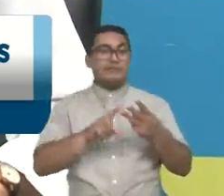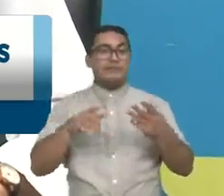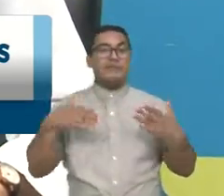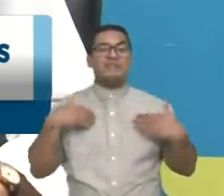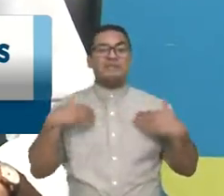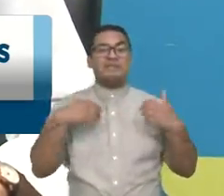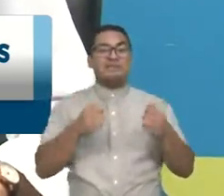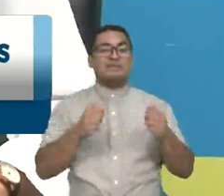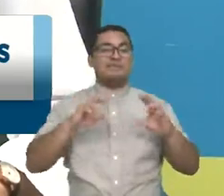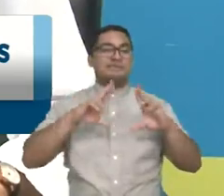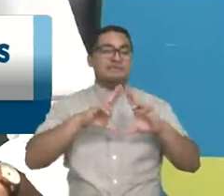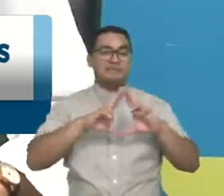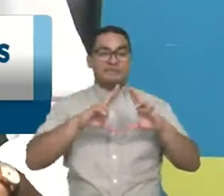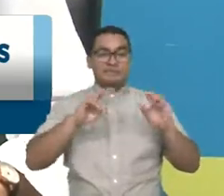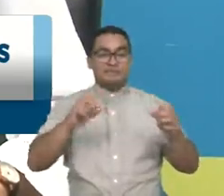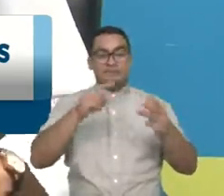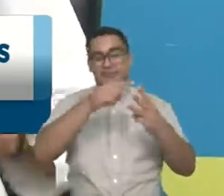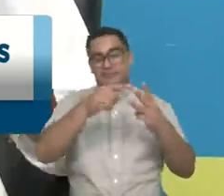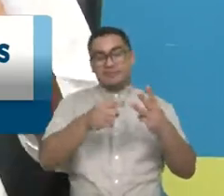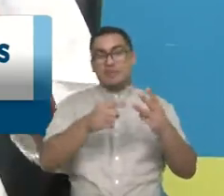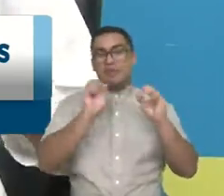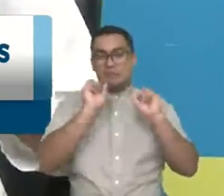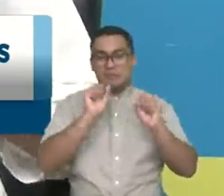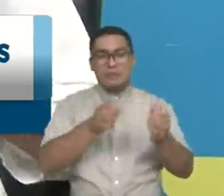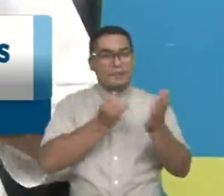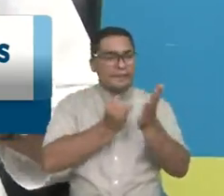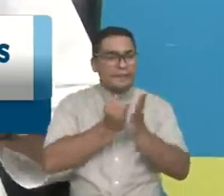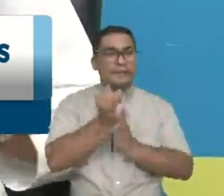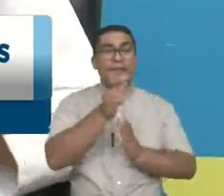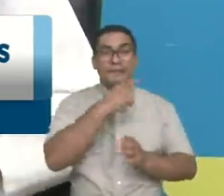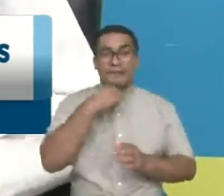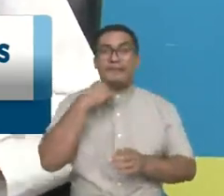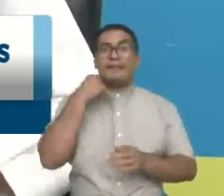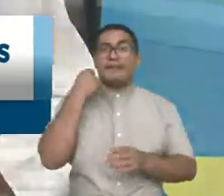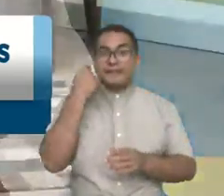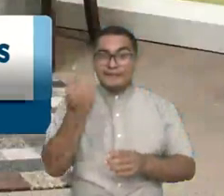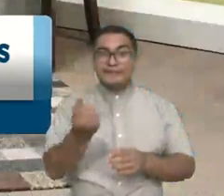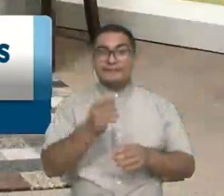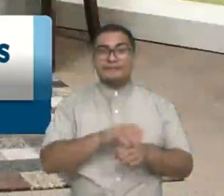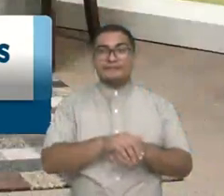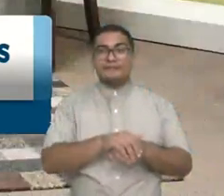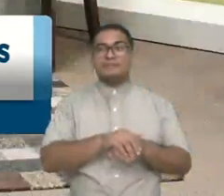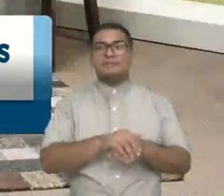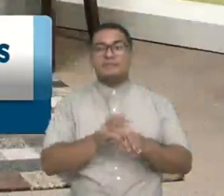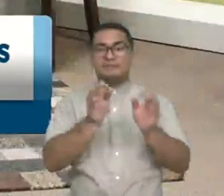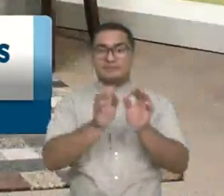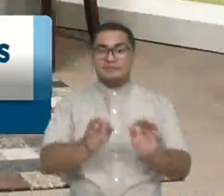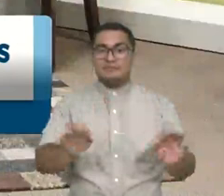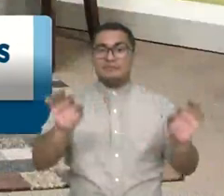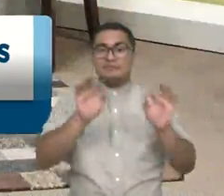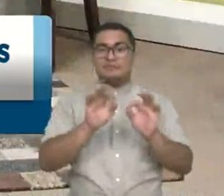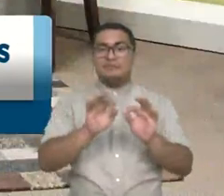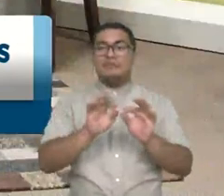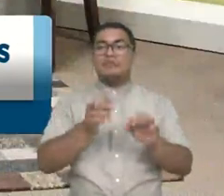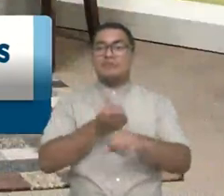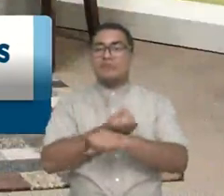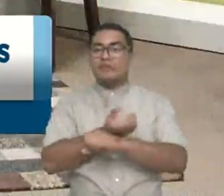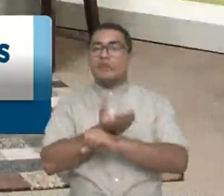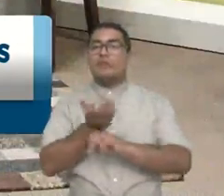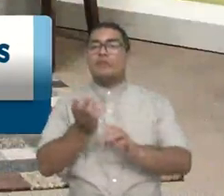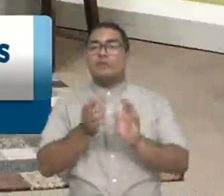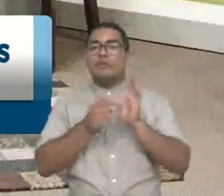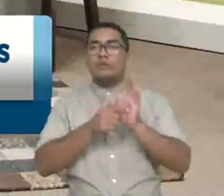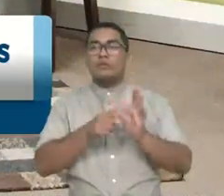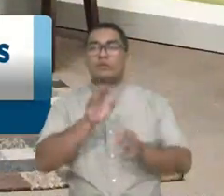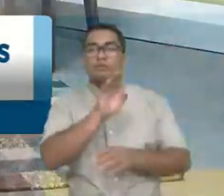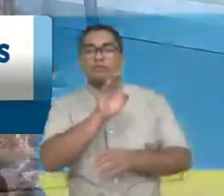salud MINSA. Son las tres fuentes que nosotros tenemos que confiar. Quizás ayudaría este tics. Por ejemplo, si una página